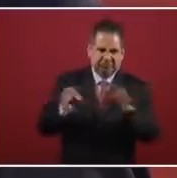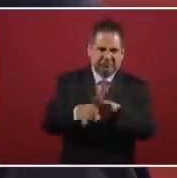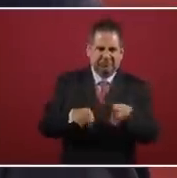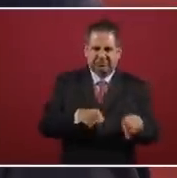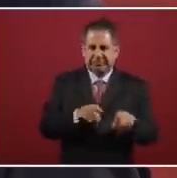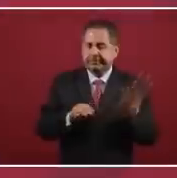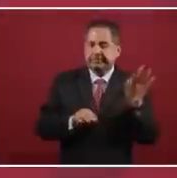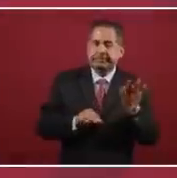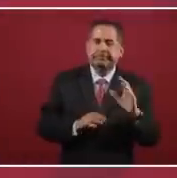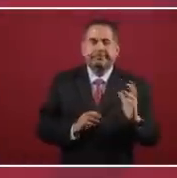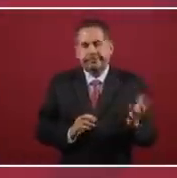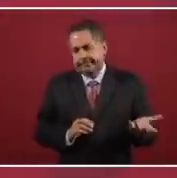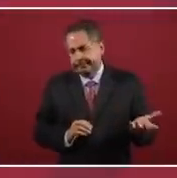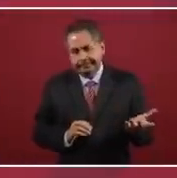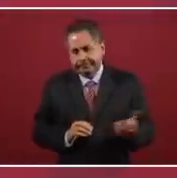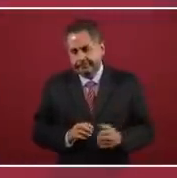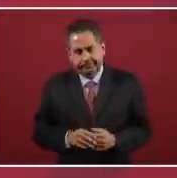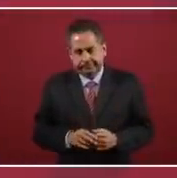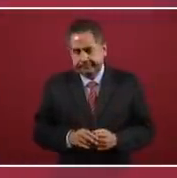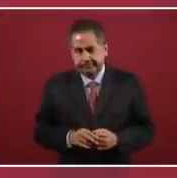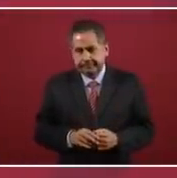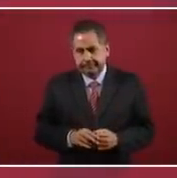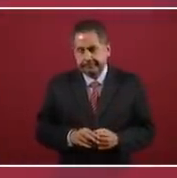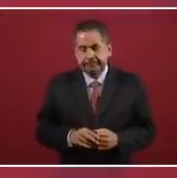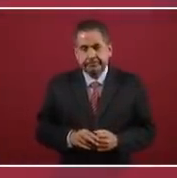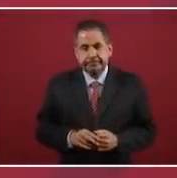de esa manera